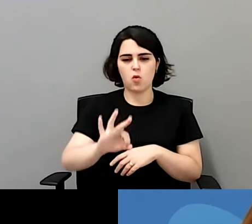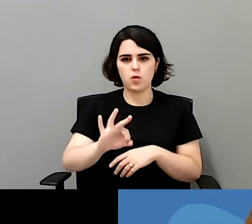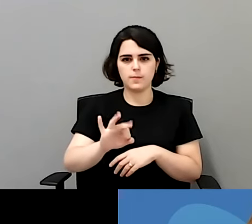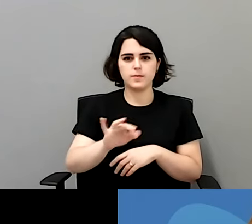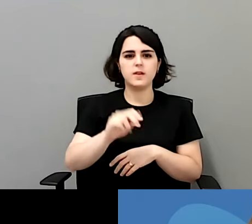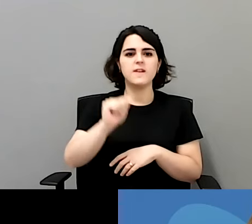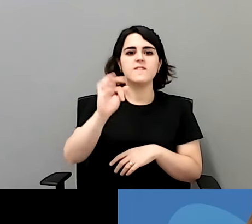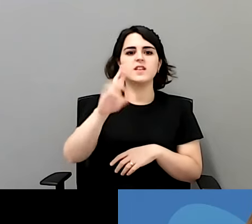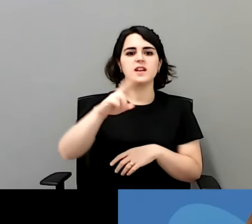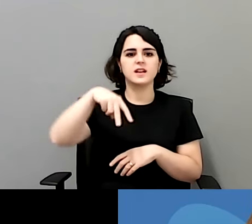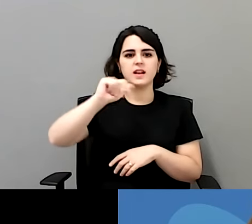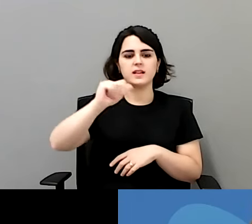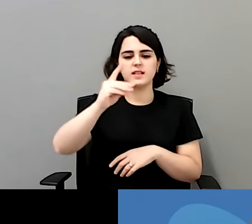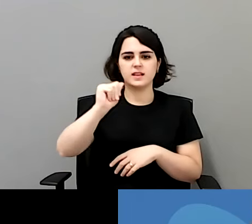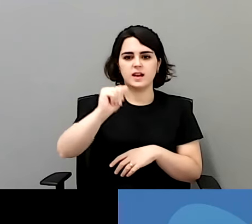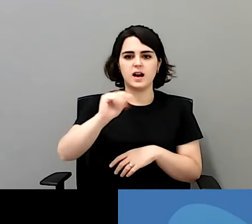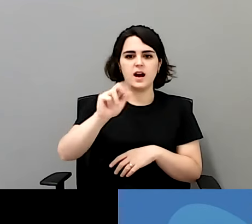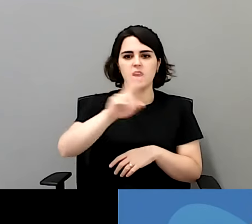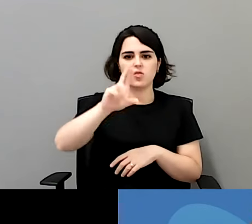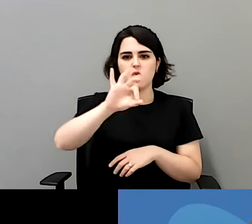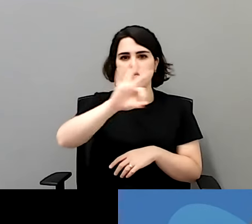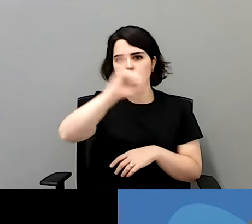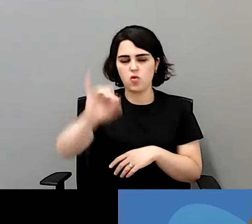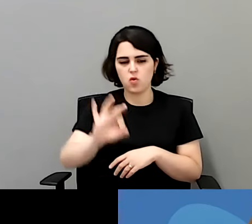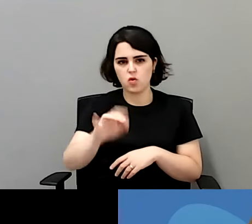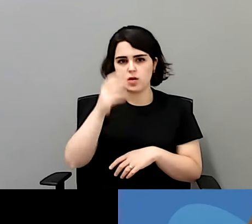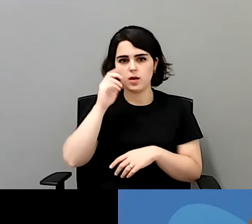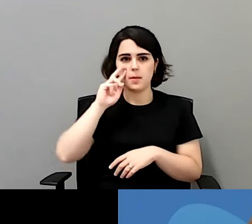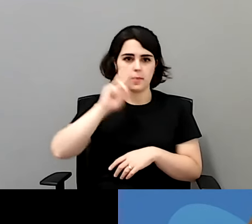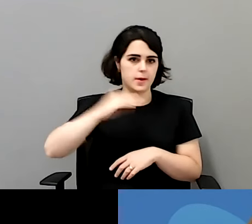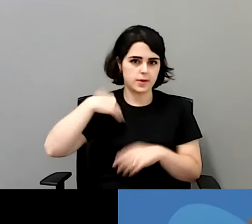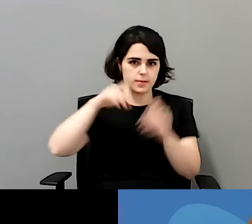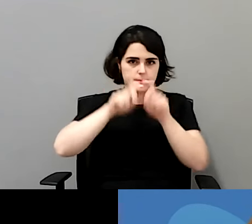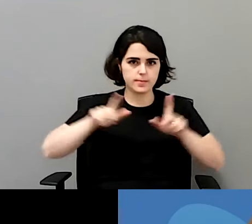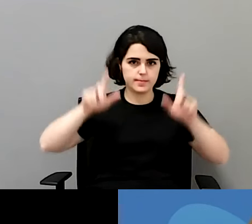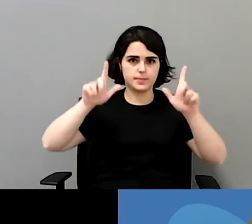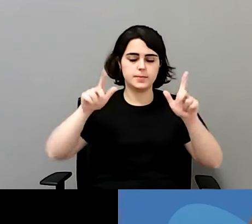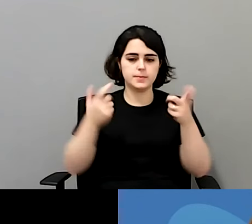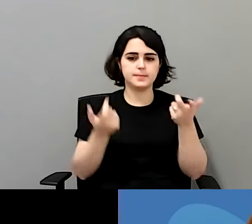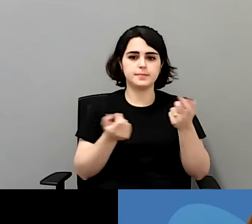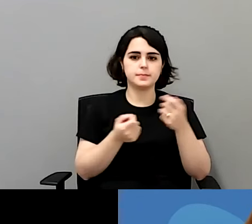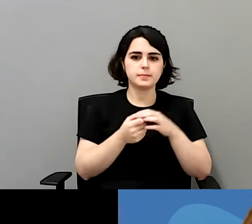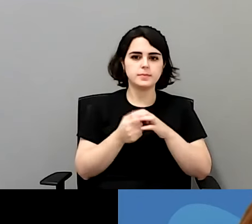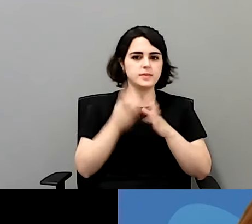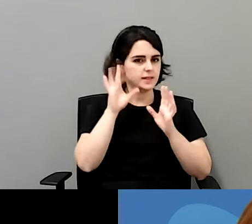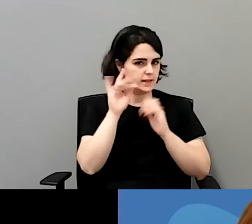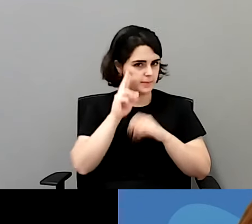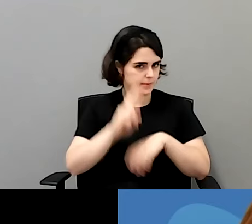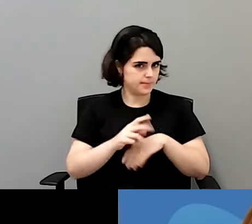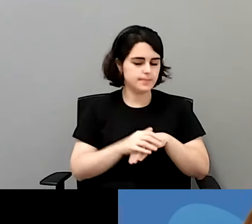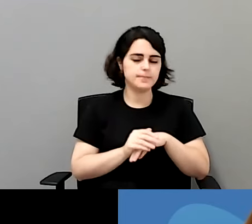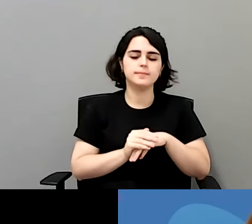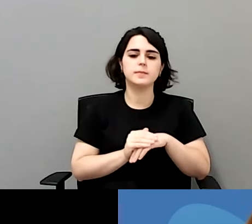Fernanda Rojo, a quien no sé si veo ya en pantalla. Creo que sí.